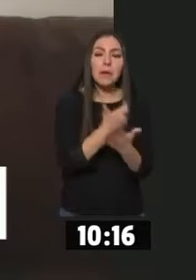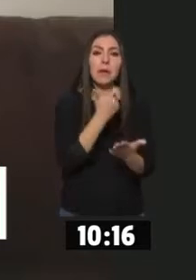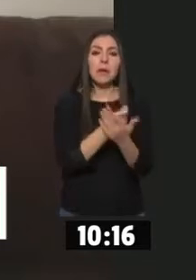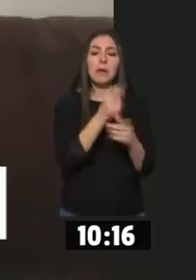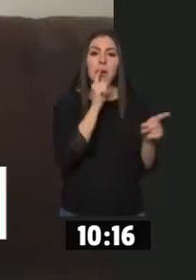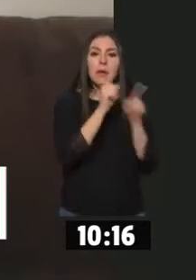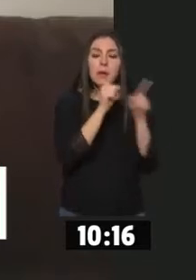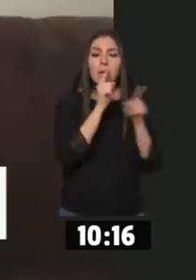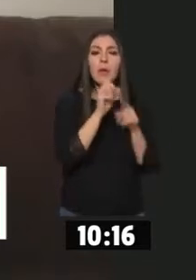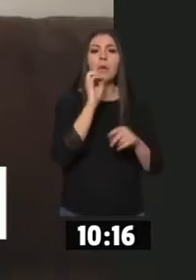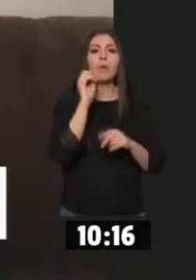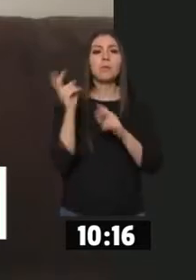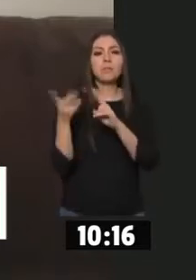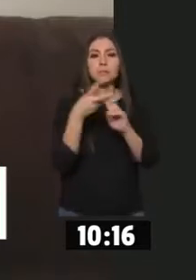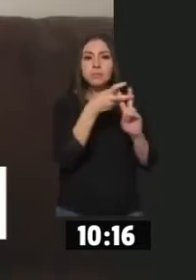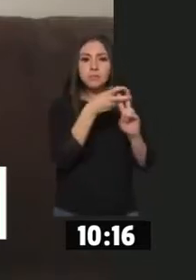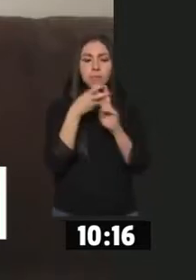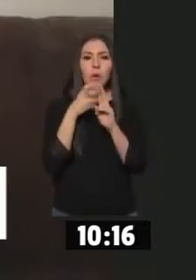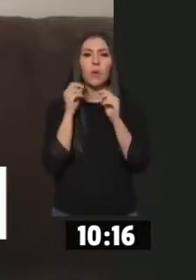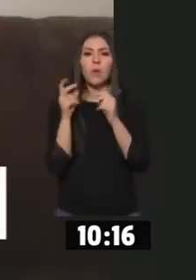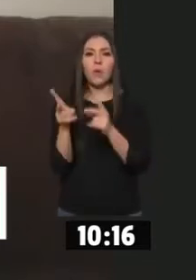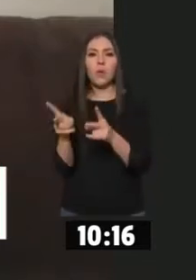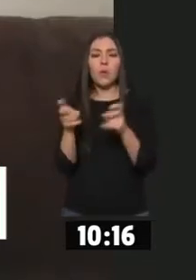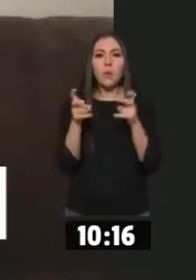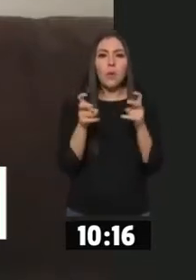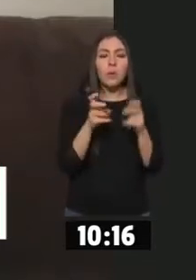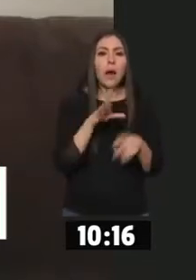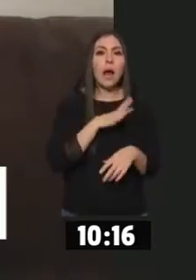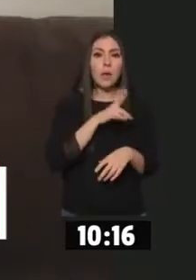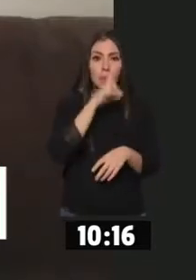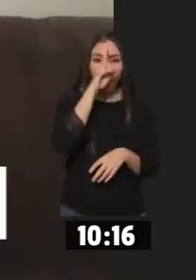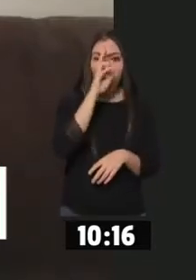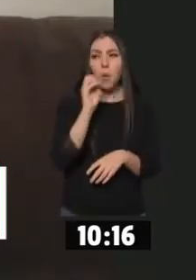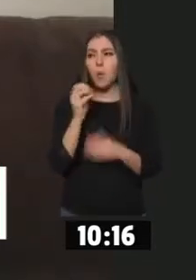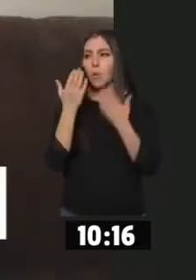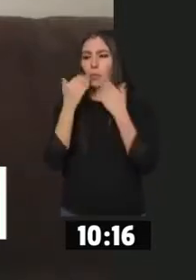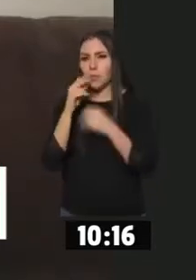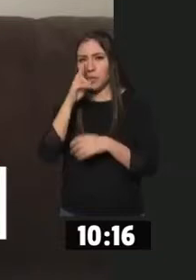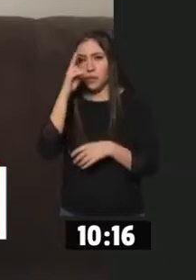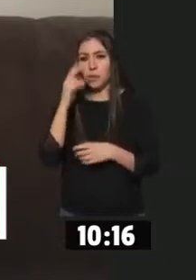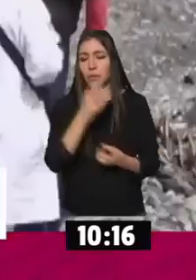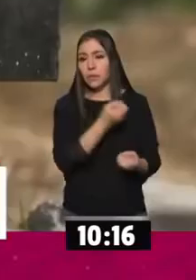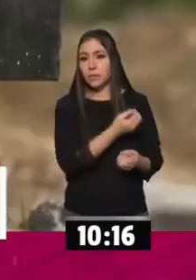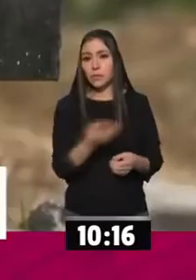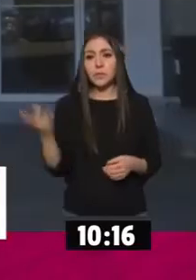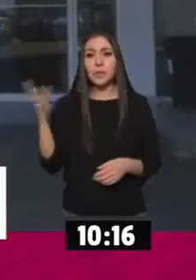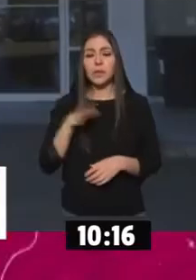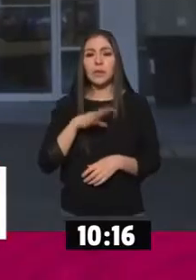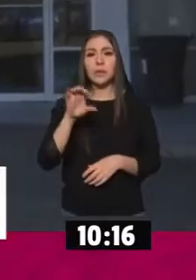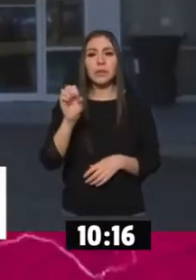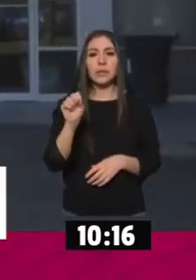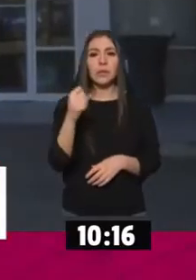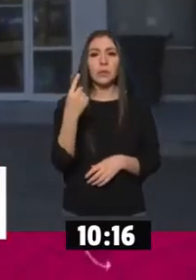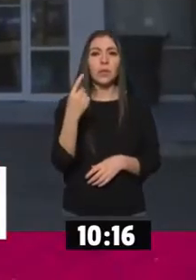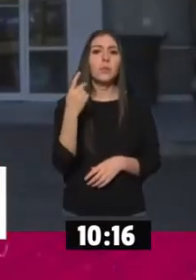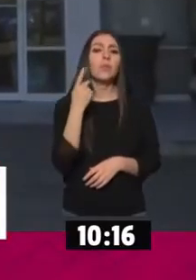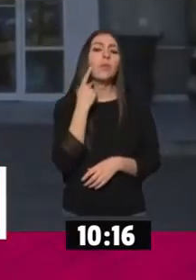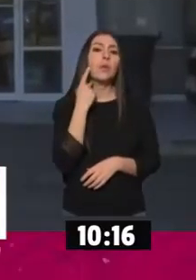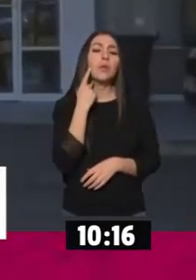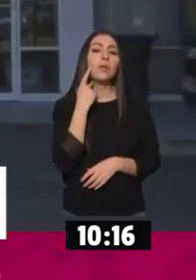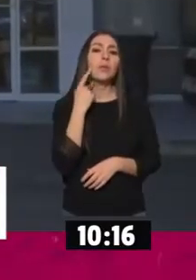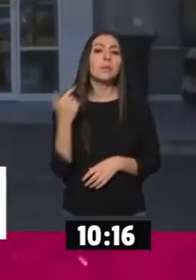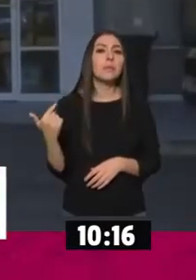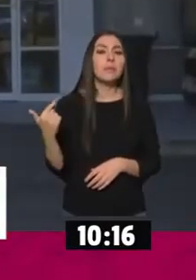y sin violencia, pero la variable más importante de estas 218 víctimas hay un total de 61 políticos que han sido